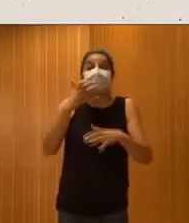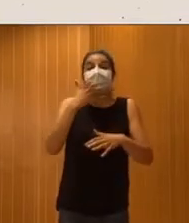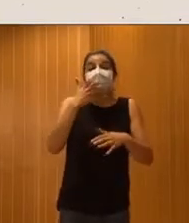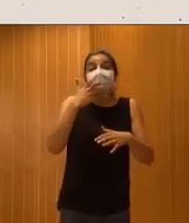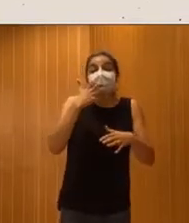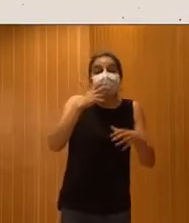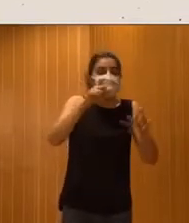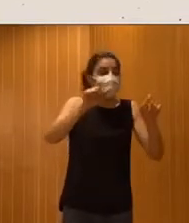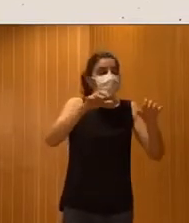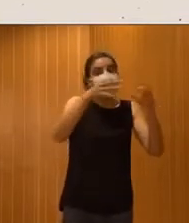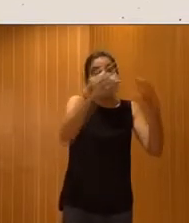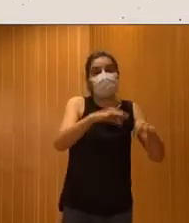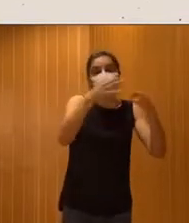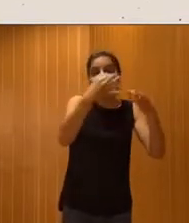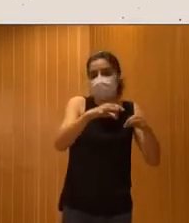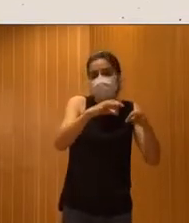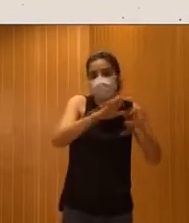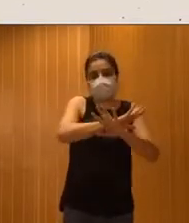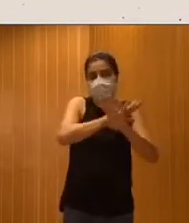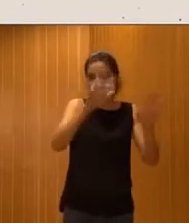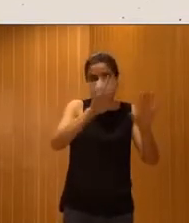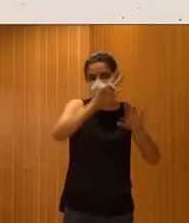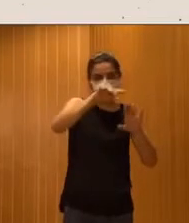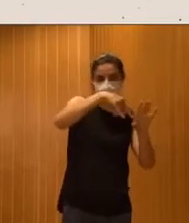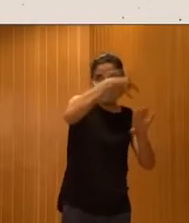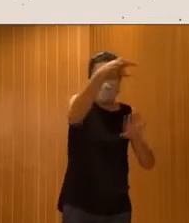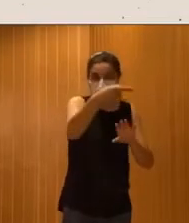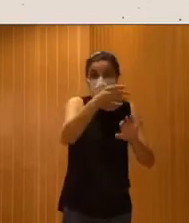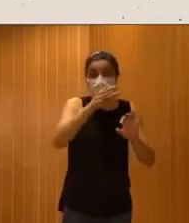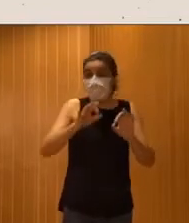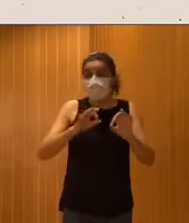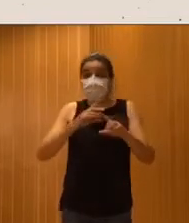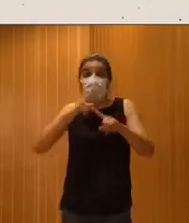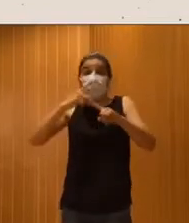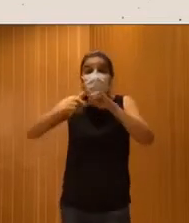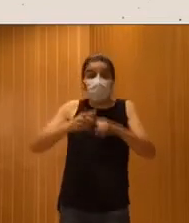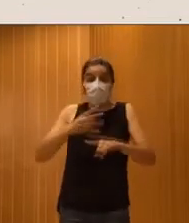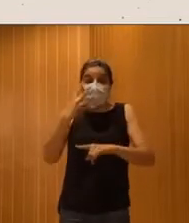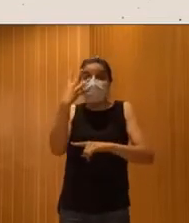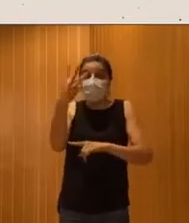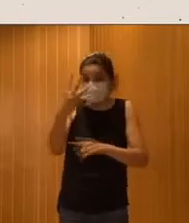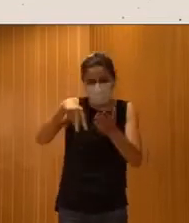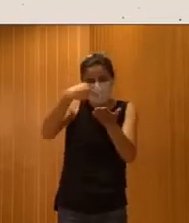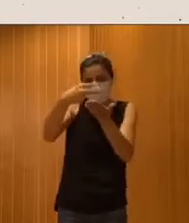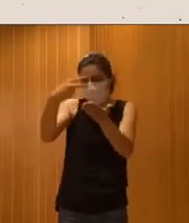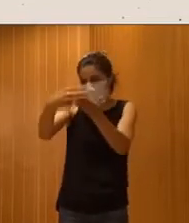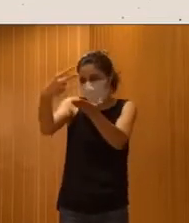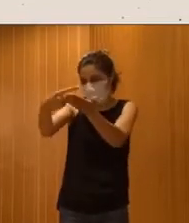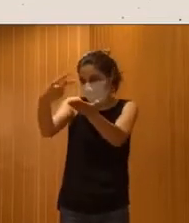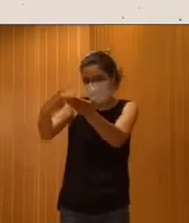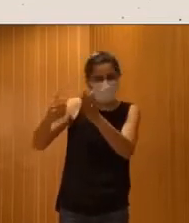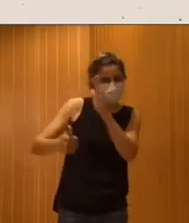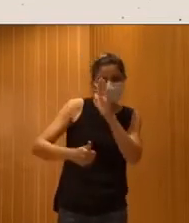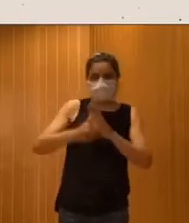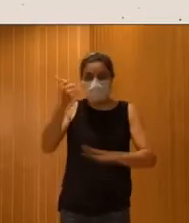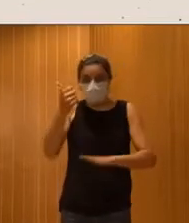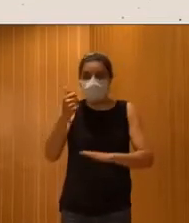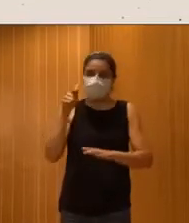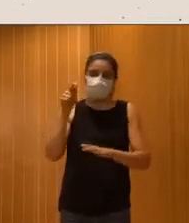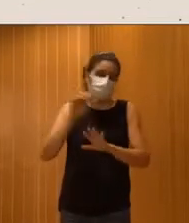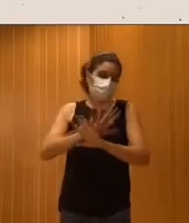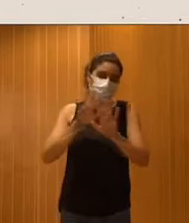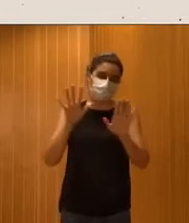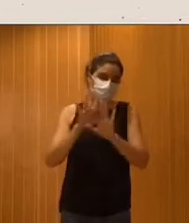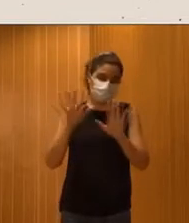caídas sin consecuencias, y se multiplican por 4 las caídas con lesión. O